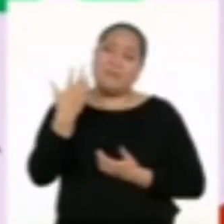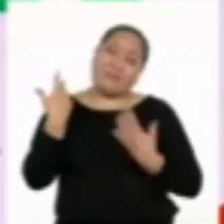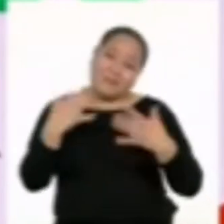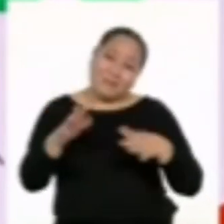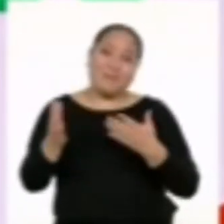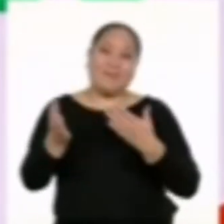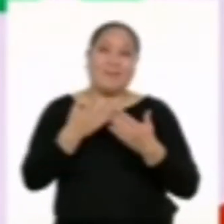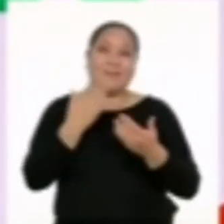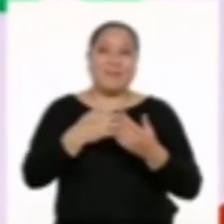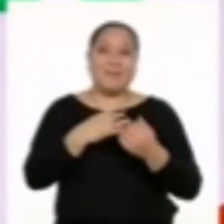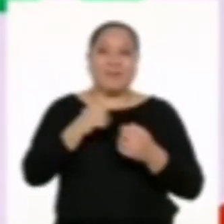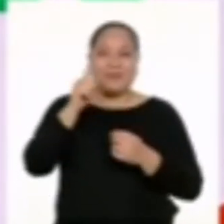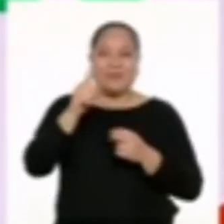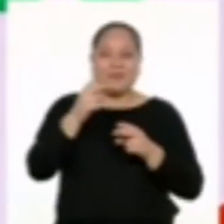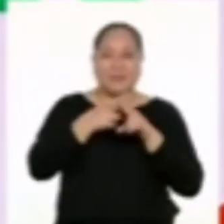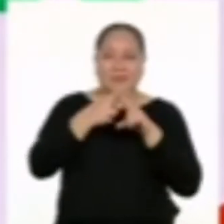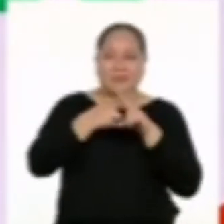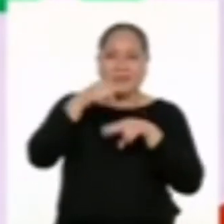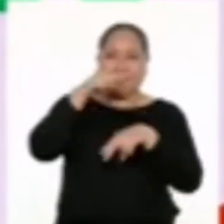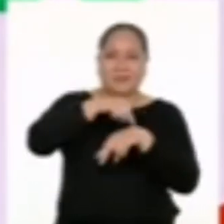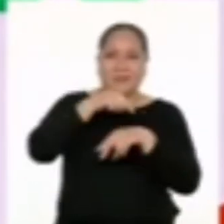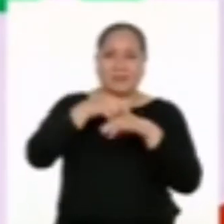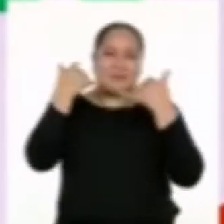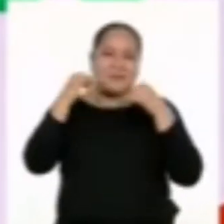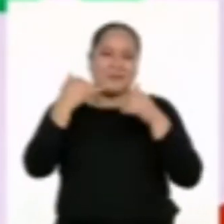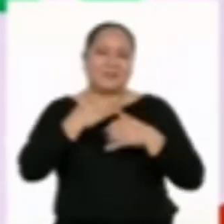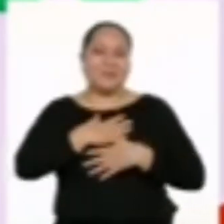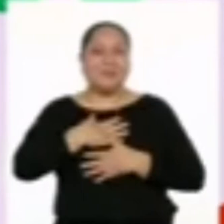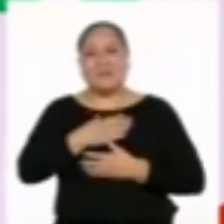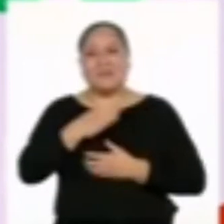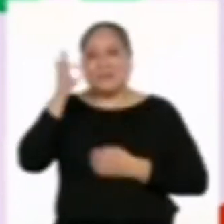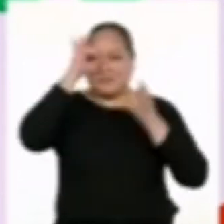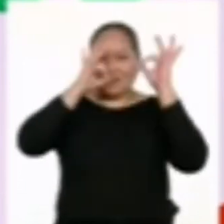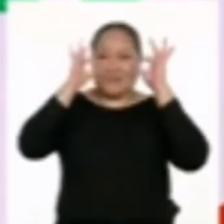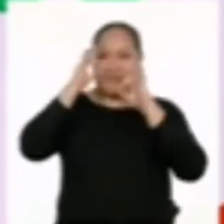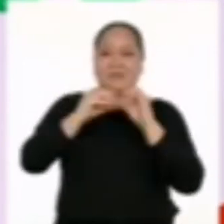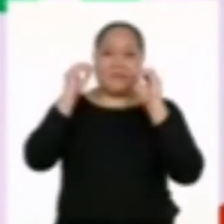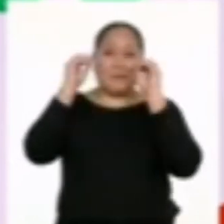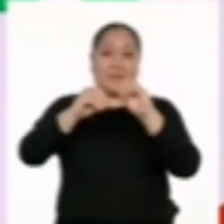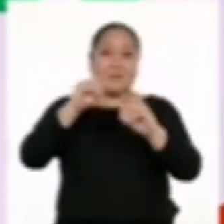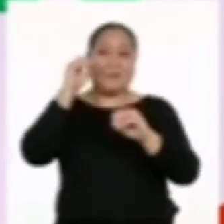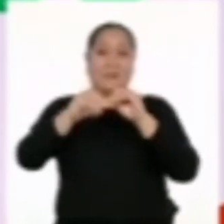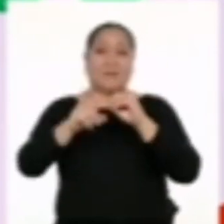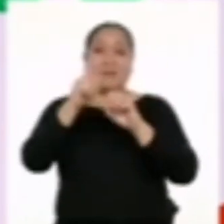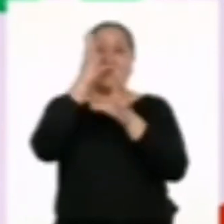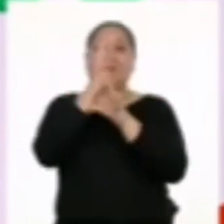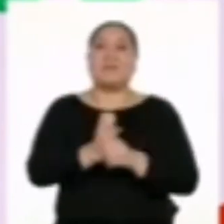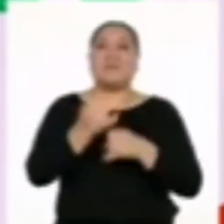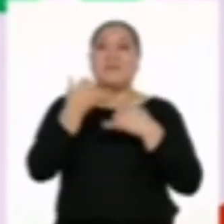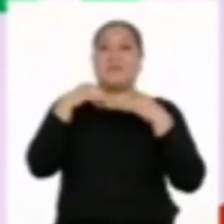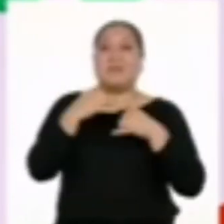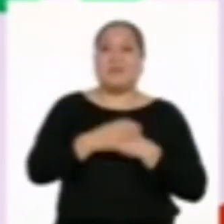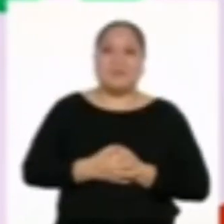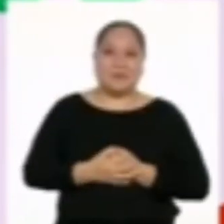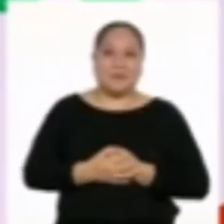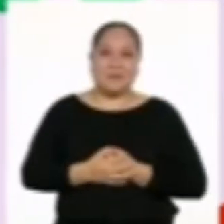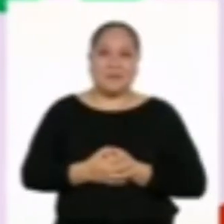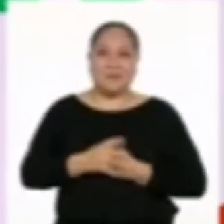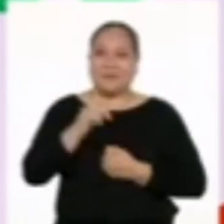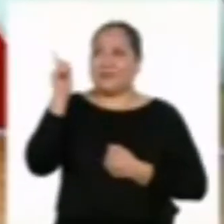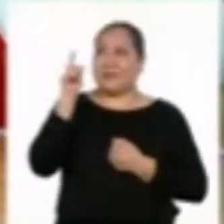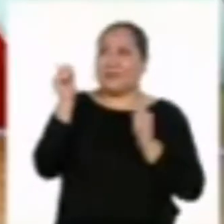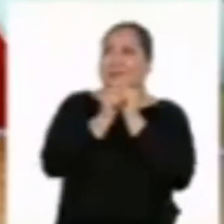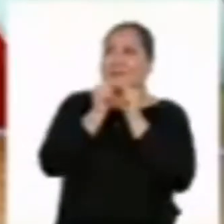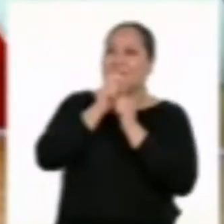más fáciles si separo un ratito en mi agenda para jugar y distraerme. Así que he instalado una costumbre de juego. Aquí estoy